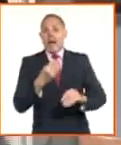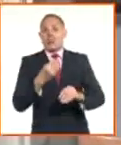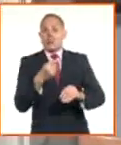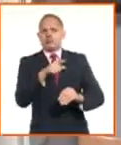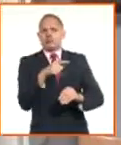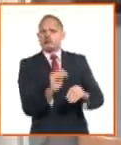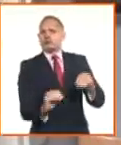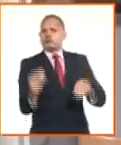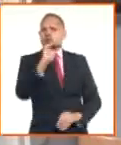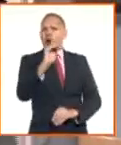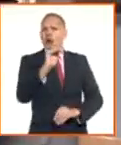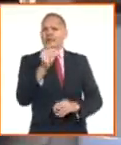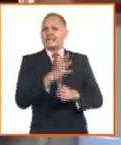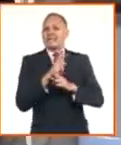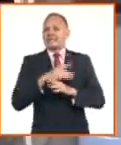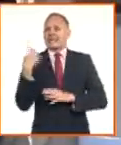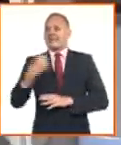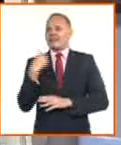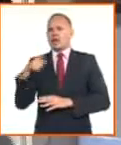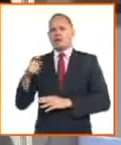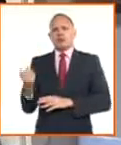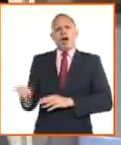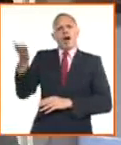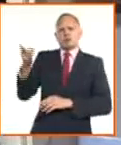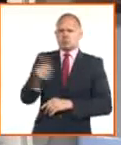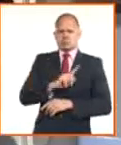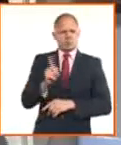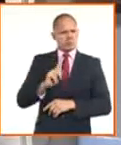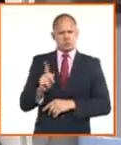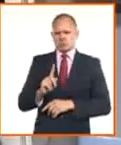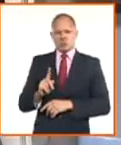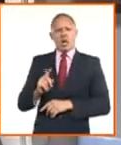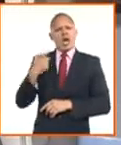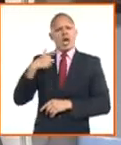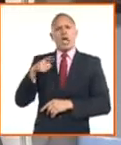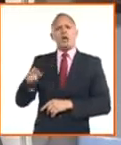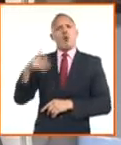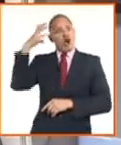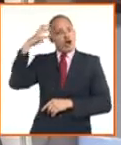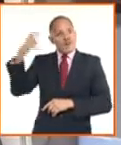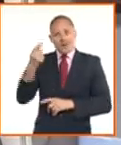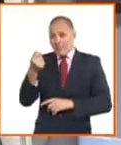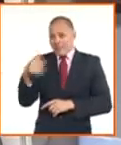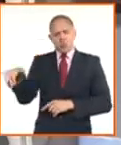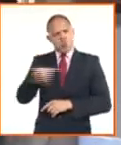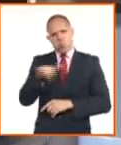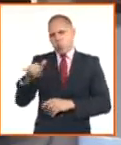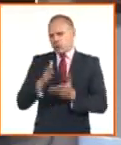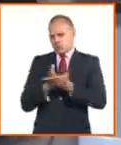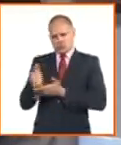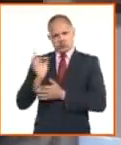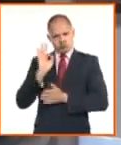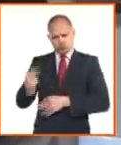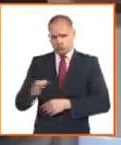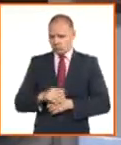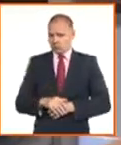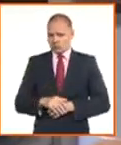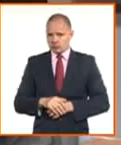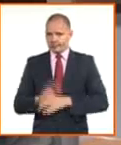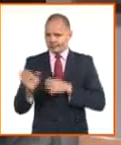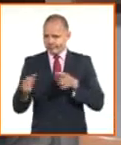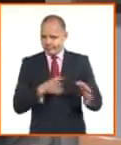tenemos que apurarnos. Tenemos que apurarnos en seguir avanzando en un funcionamiento coherente del mercado cambiario porque